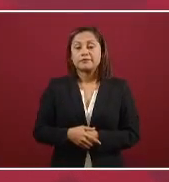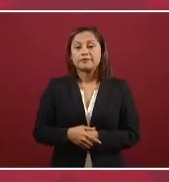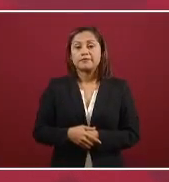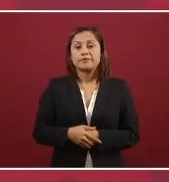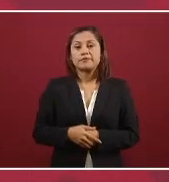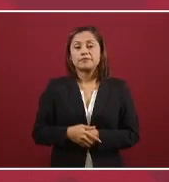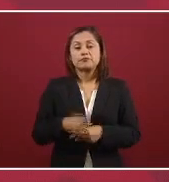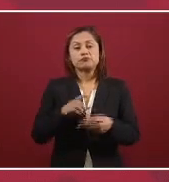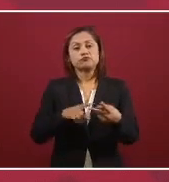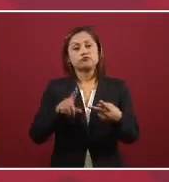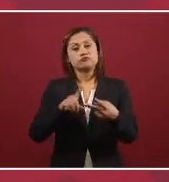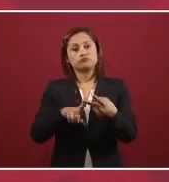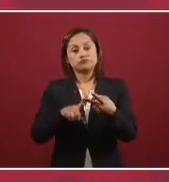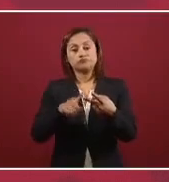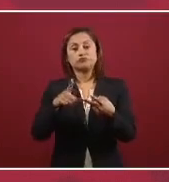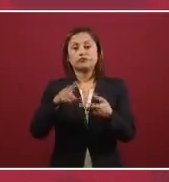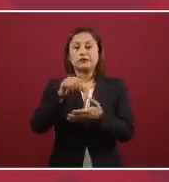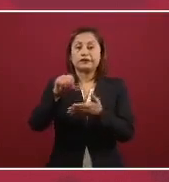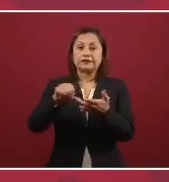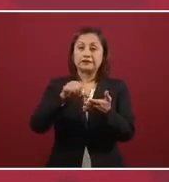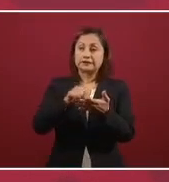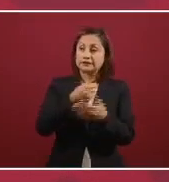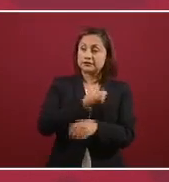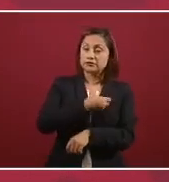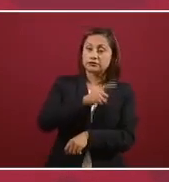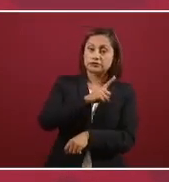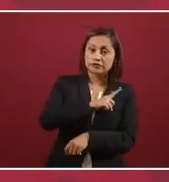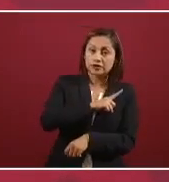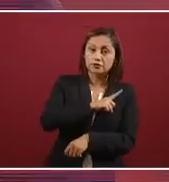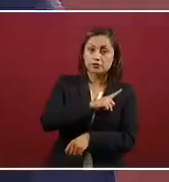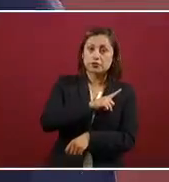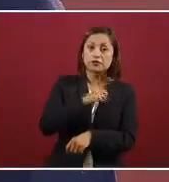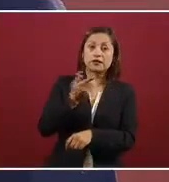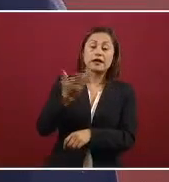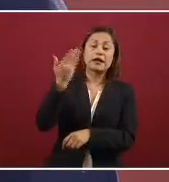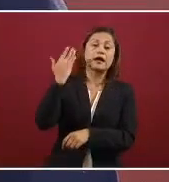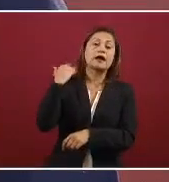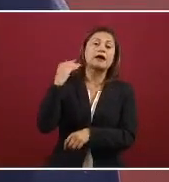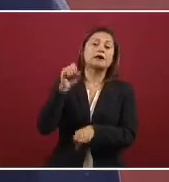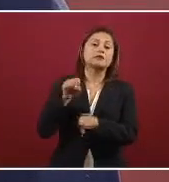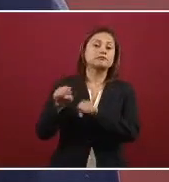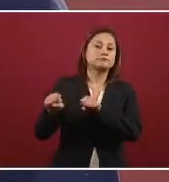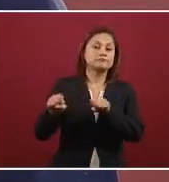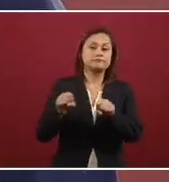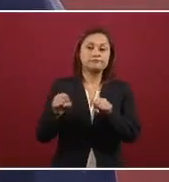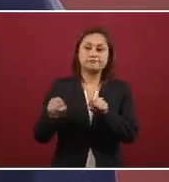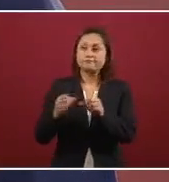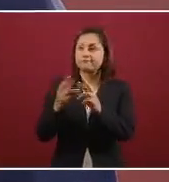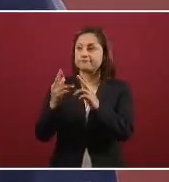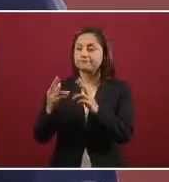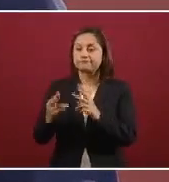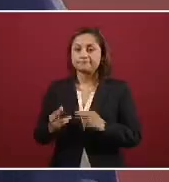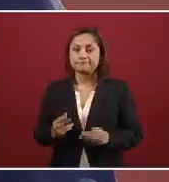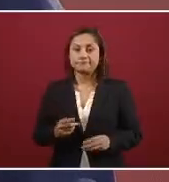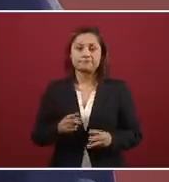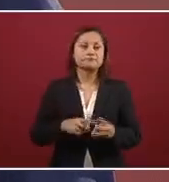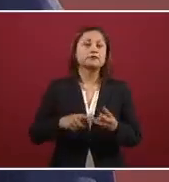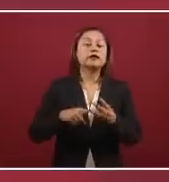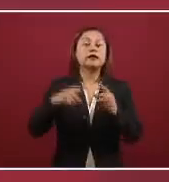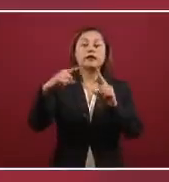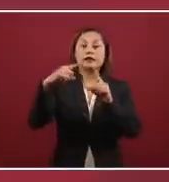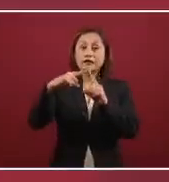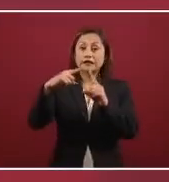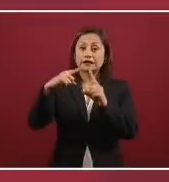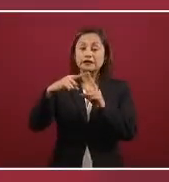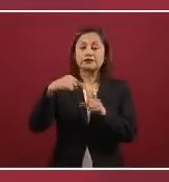centros de salud que quedaron afectados por los sismos, templos. Acabo de estar en